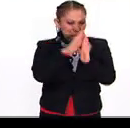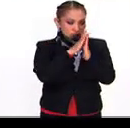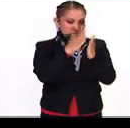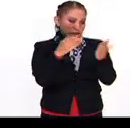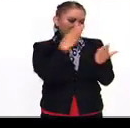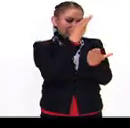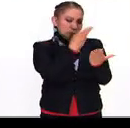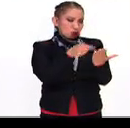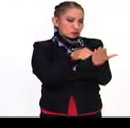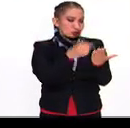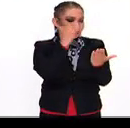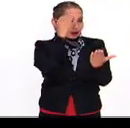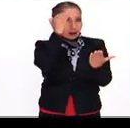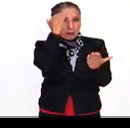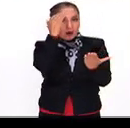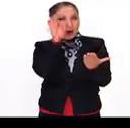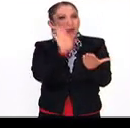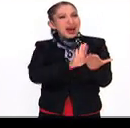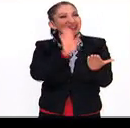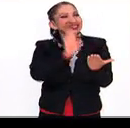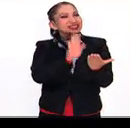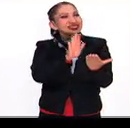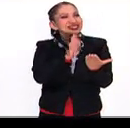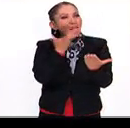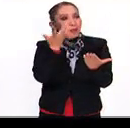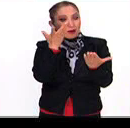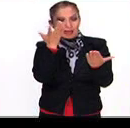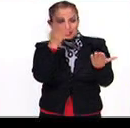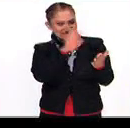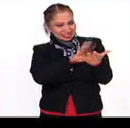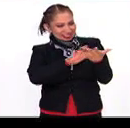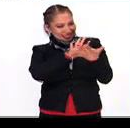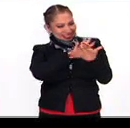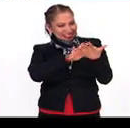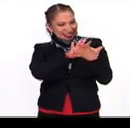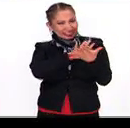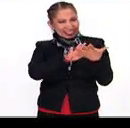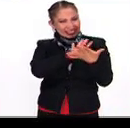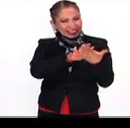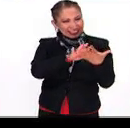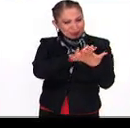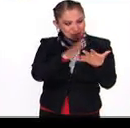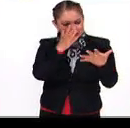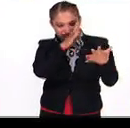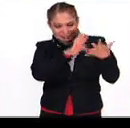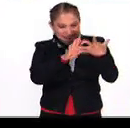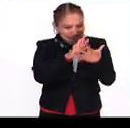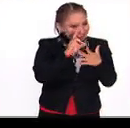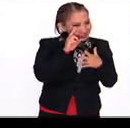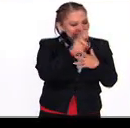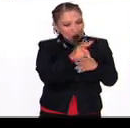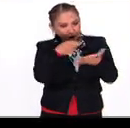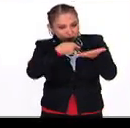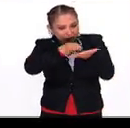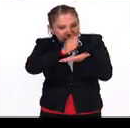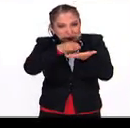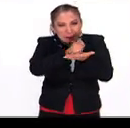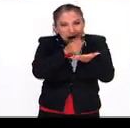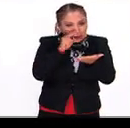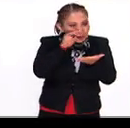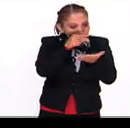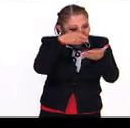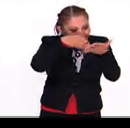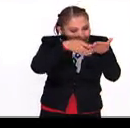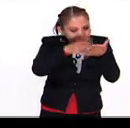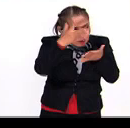ilustrados conocemos como una especie de alucinación legal, el que vemos grabados y nos